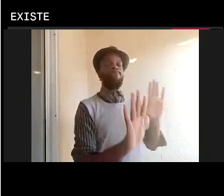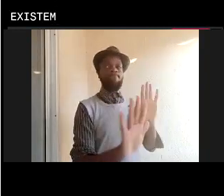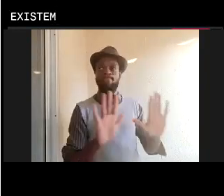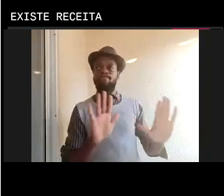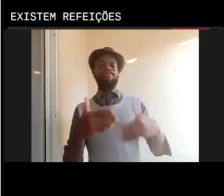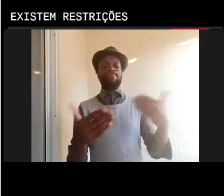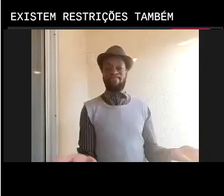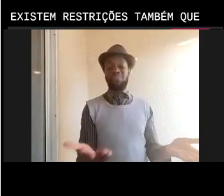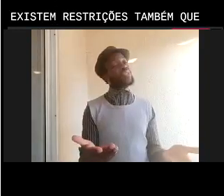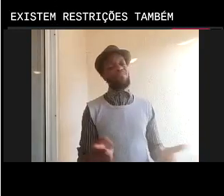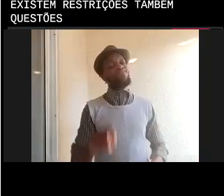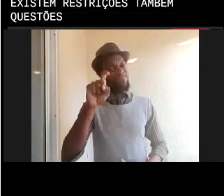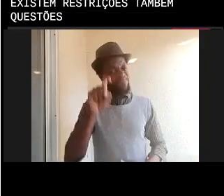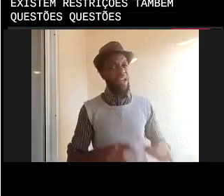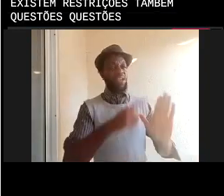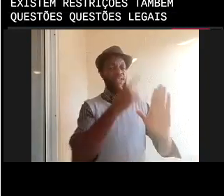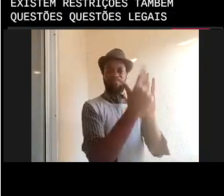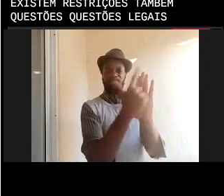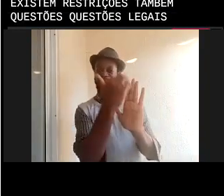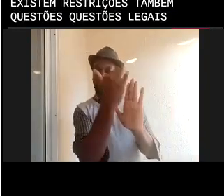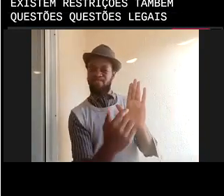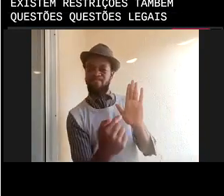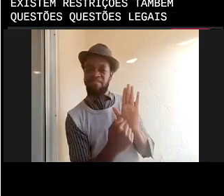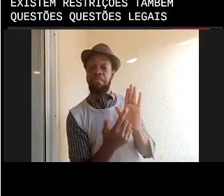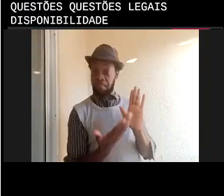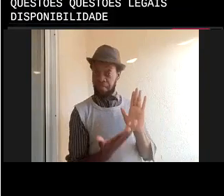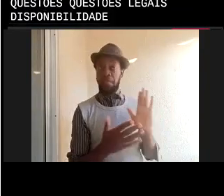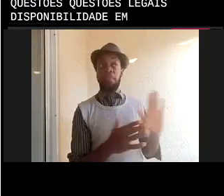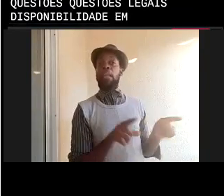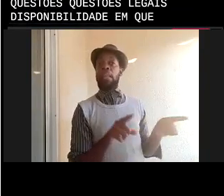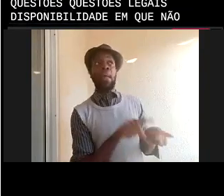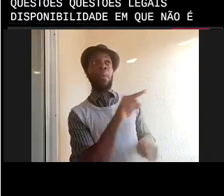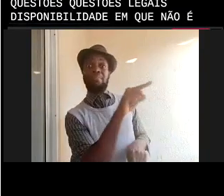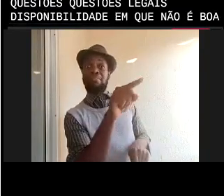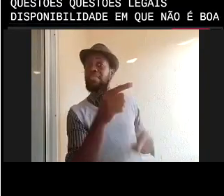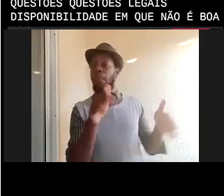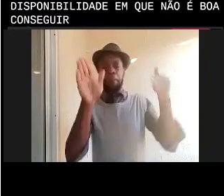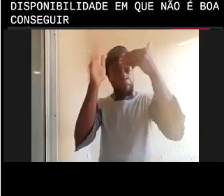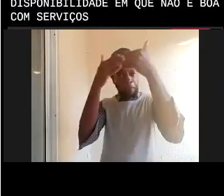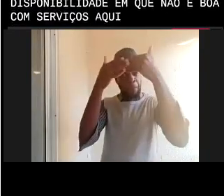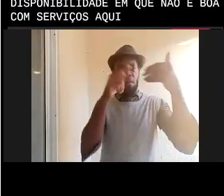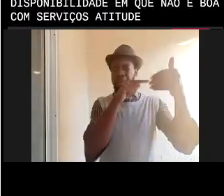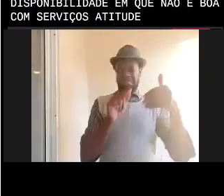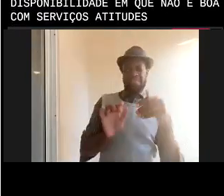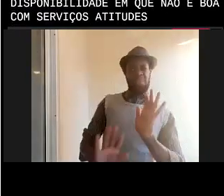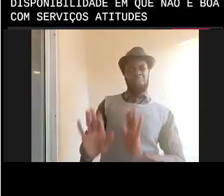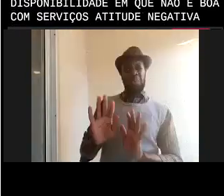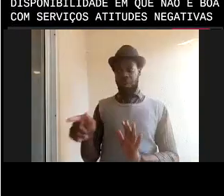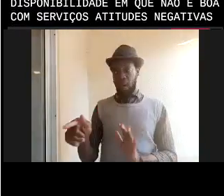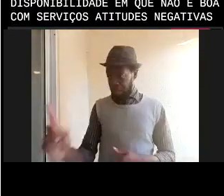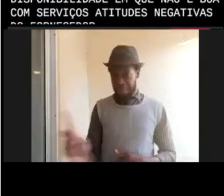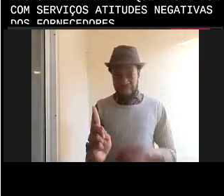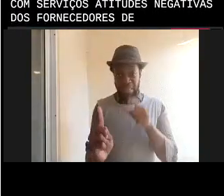legales, ¿verdad? Disponibilidad inadecuada de servicios, actitudes negativas de los proveedores de servicios